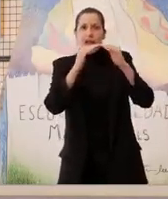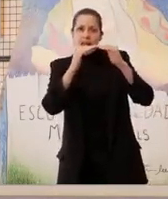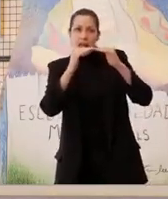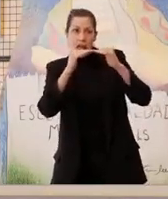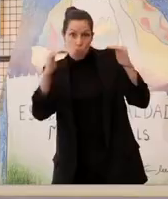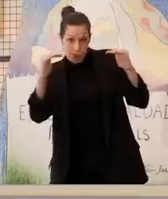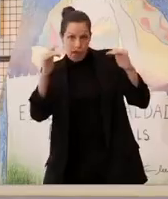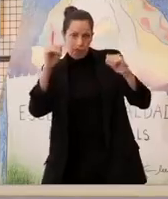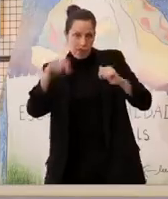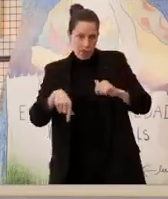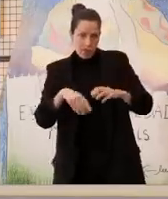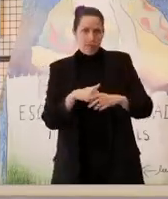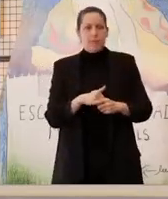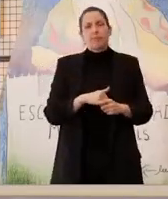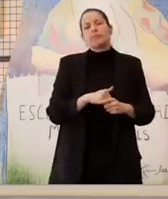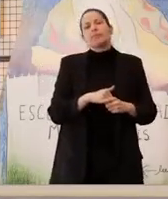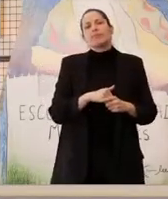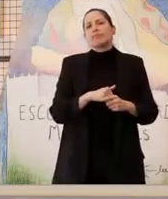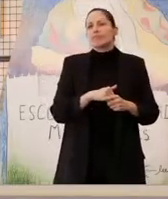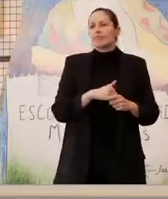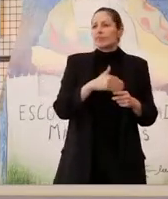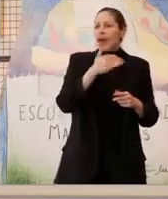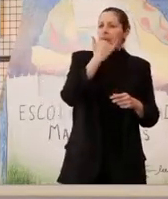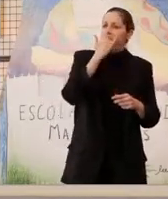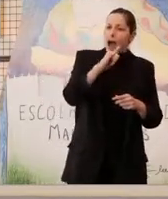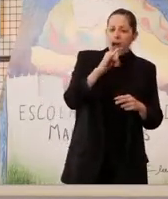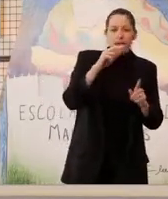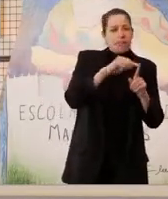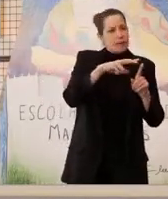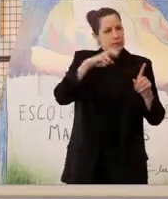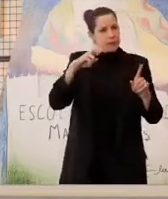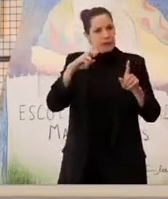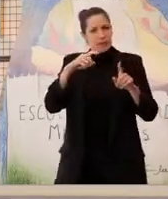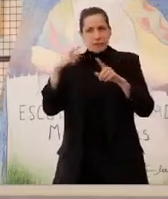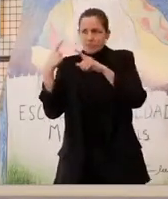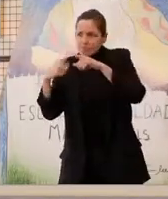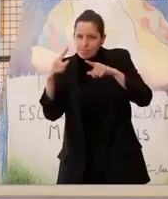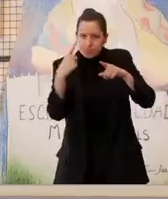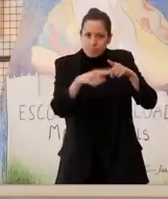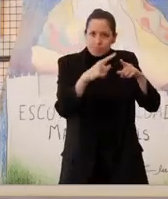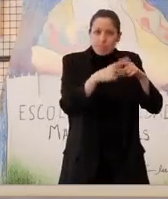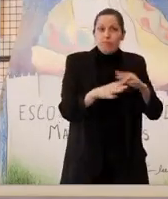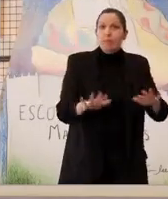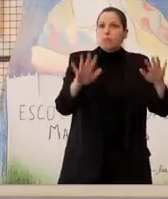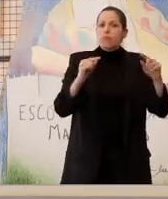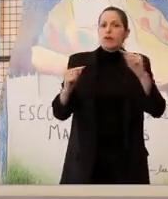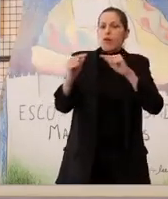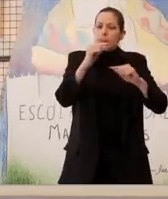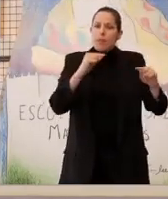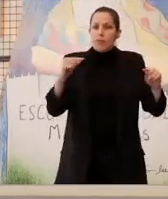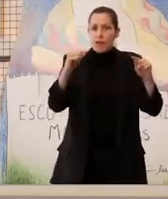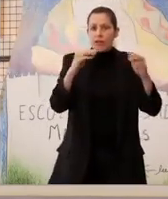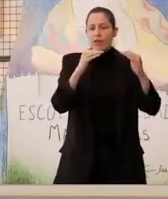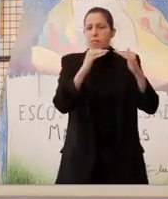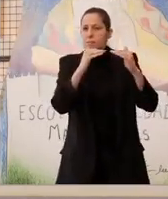por ejemplo de muchas maneras distintas el debate de la paridad creo que es uno de esos debates que